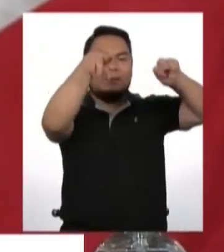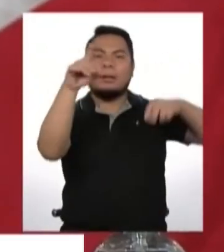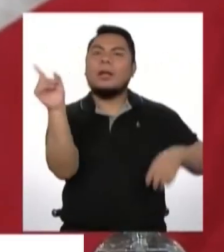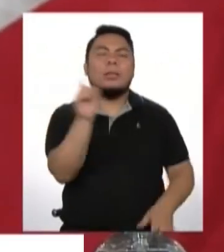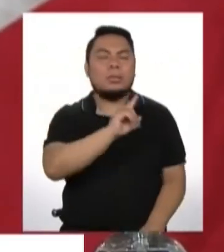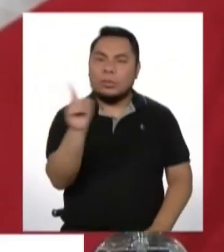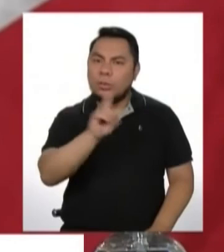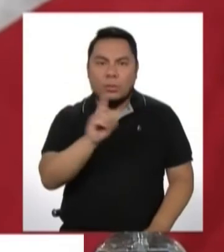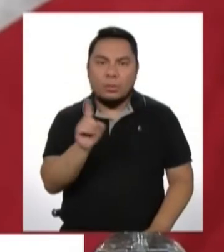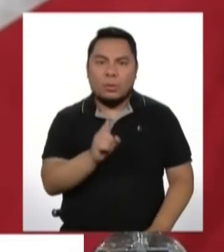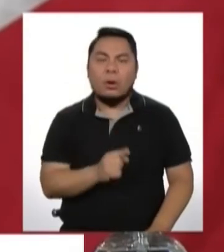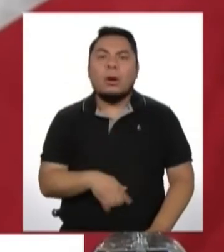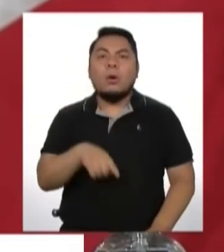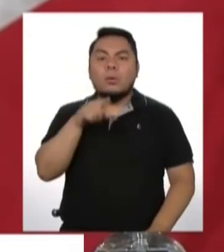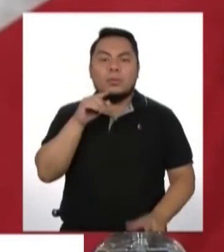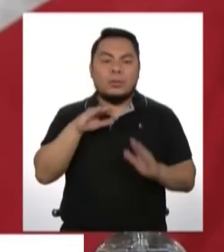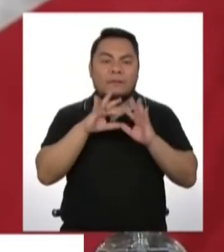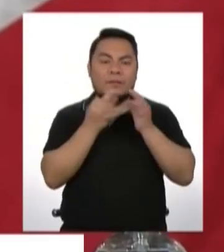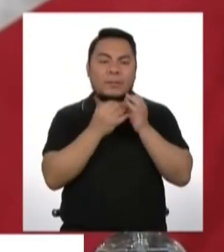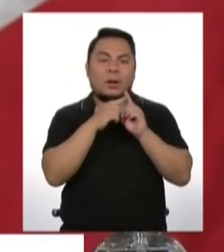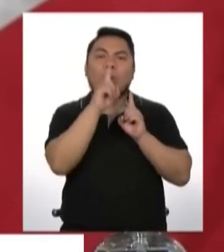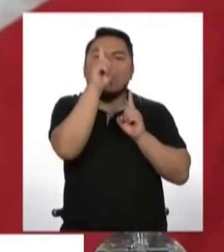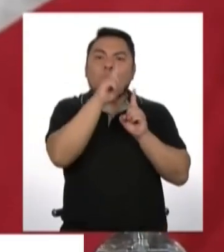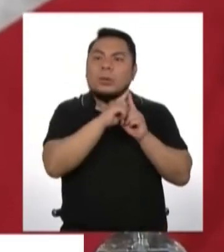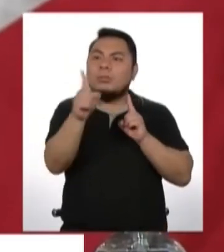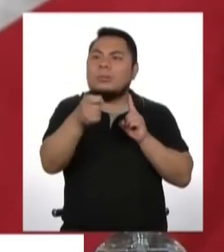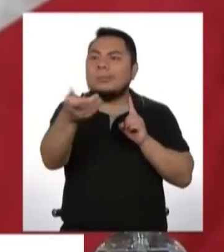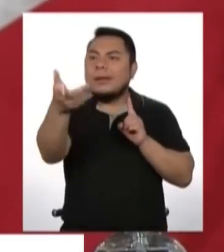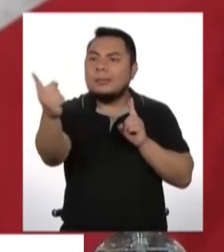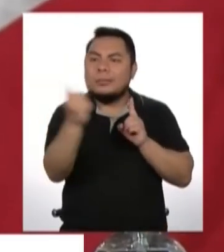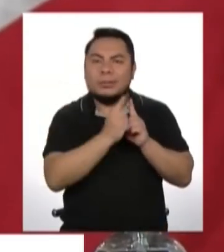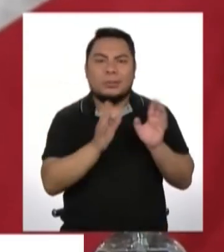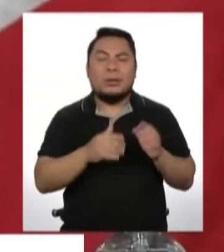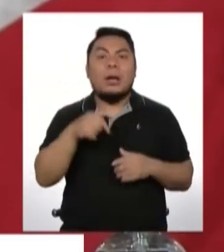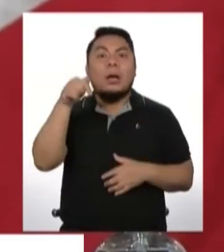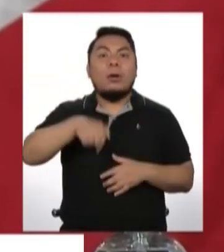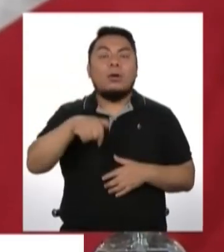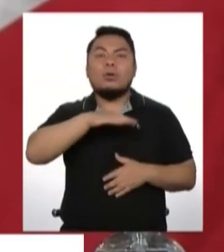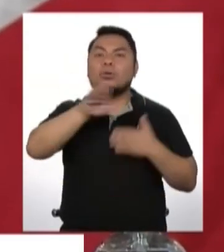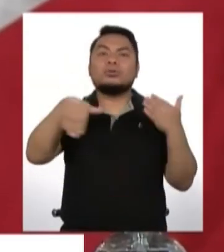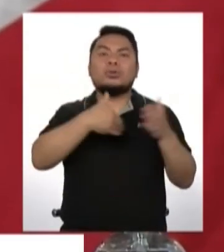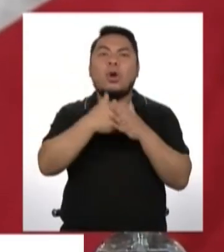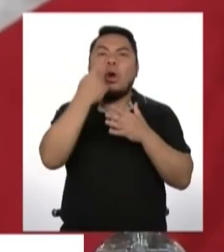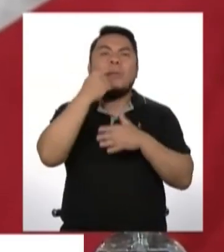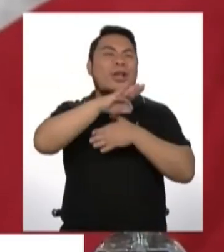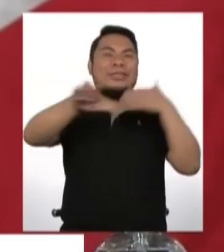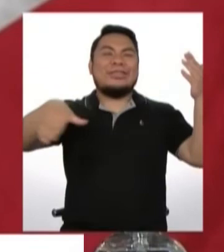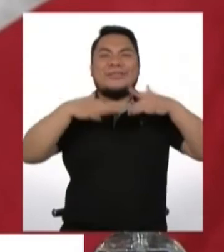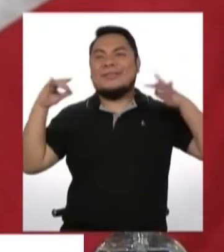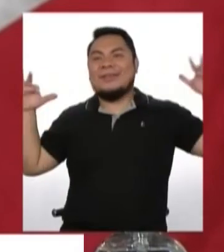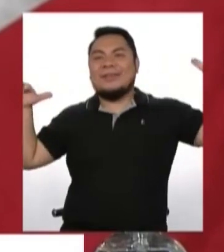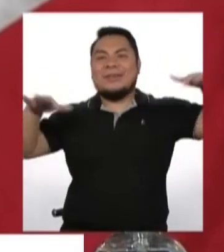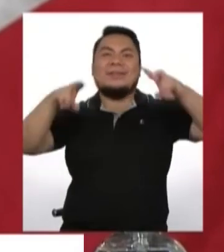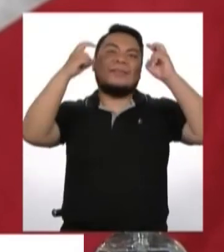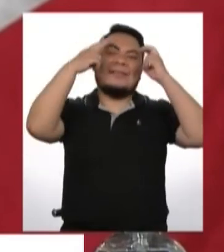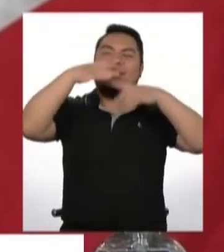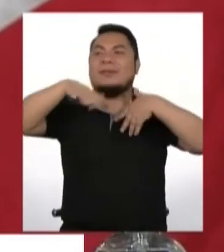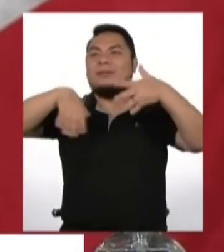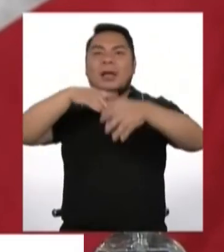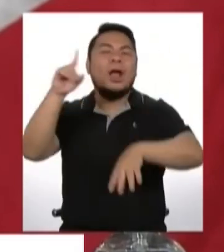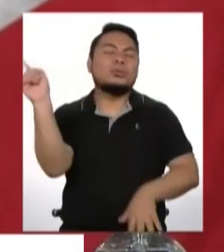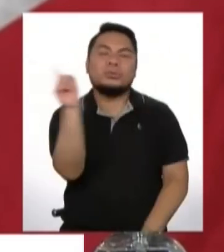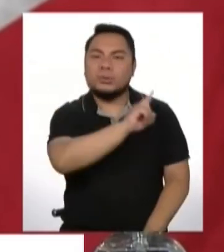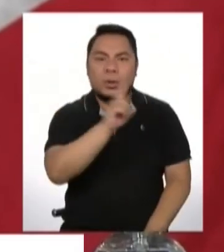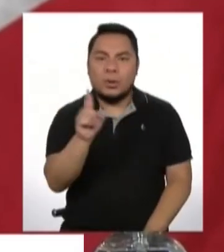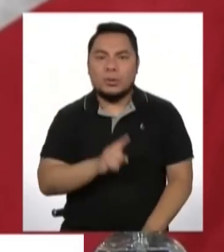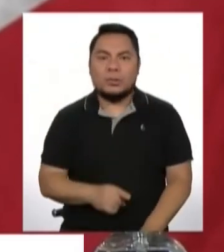Es solamente una por familia. O el día viernes salen todos los varones. No, sale uno por familia si